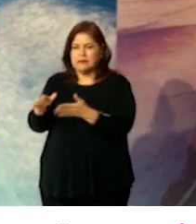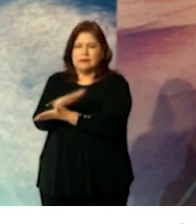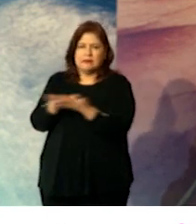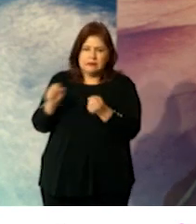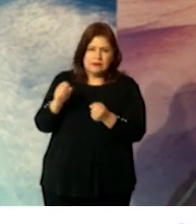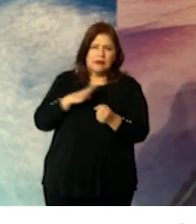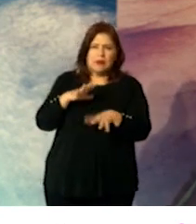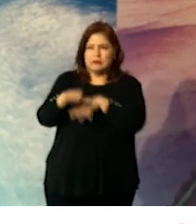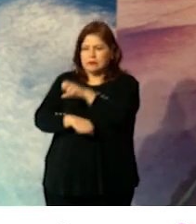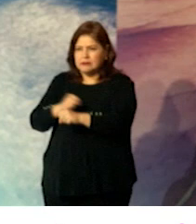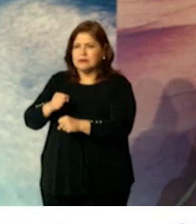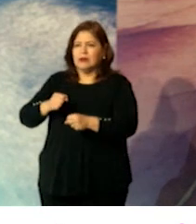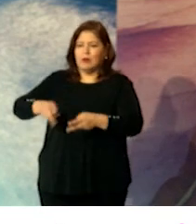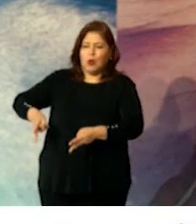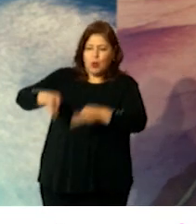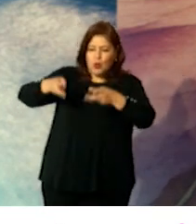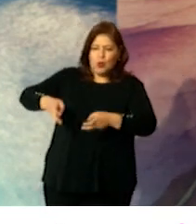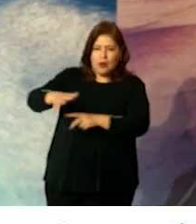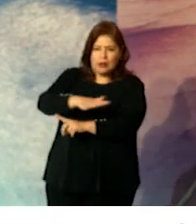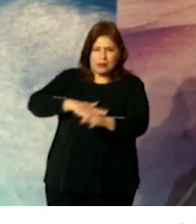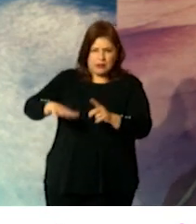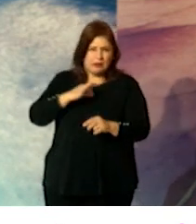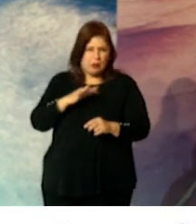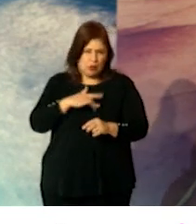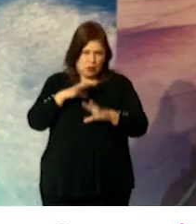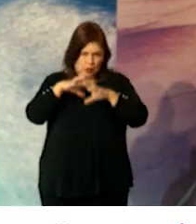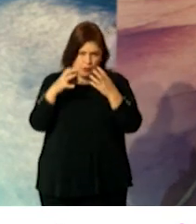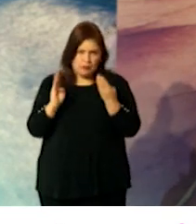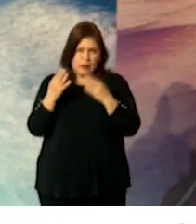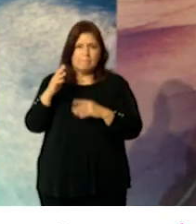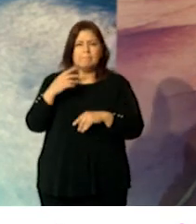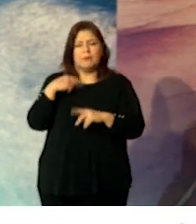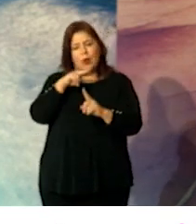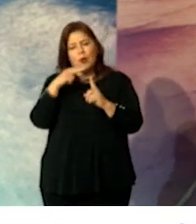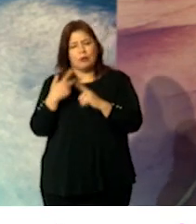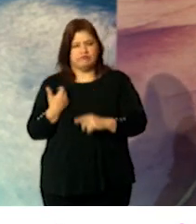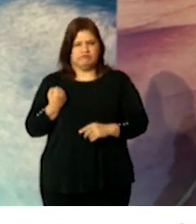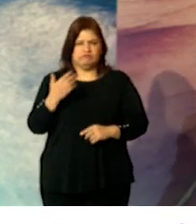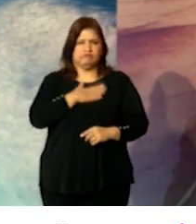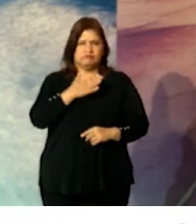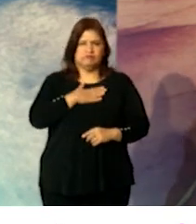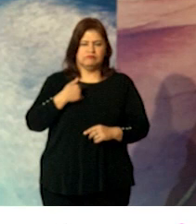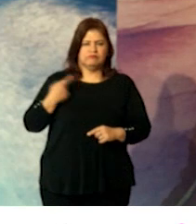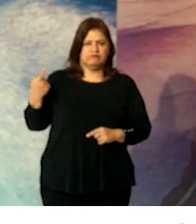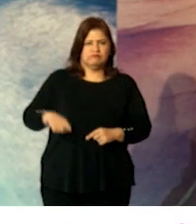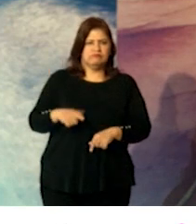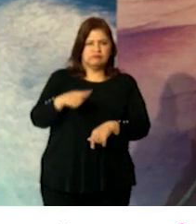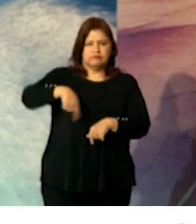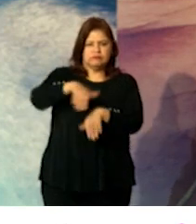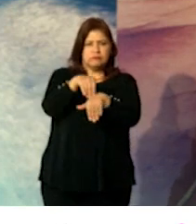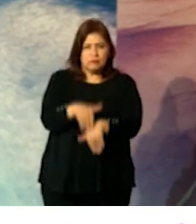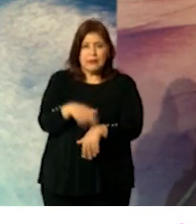colonialismo, es extracción y viene de una dinámica y de un paradigma de dominio. Este paradigma de dominio creo